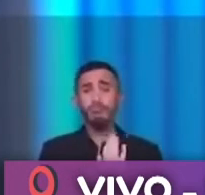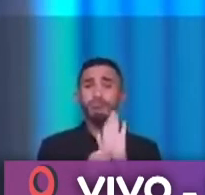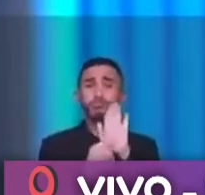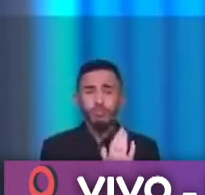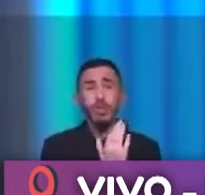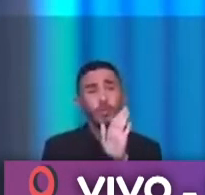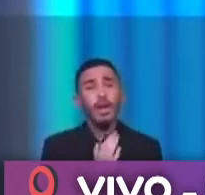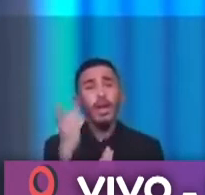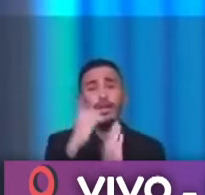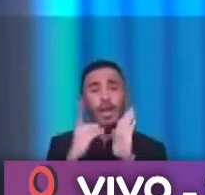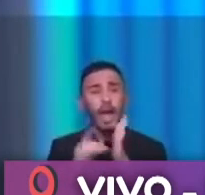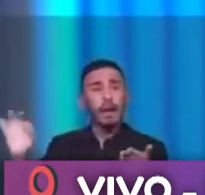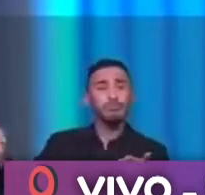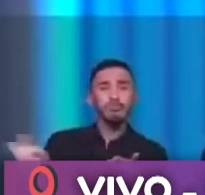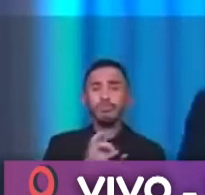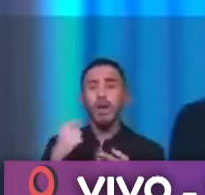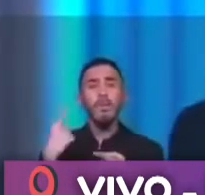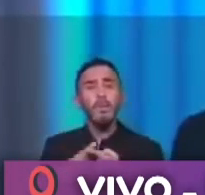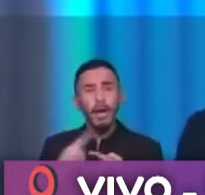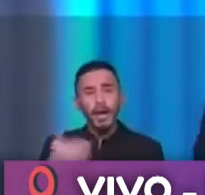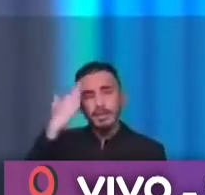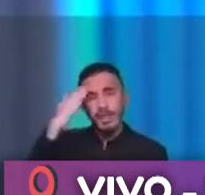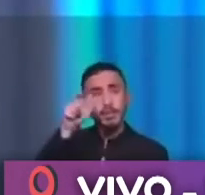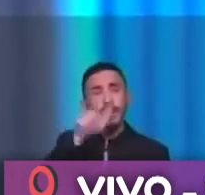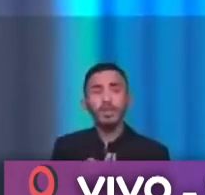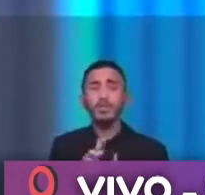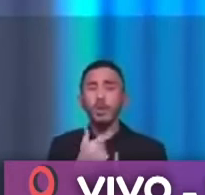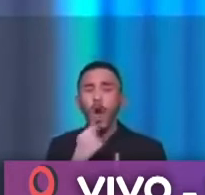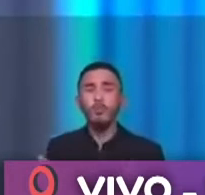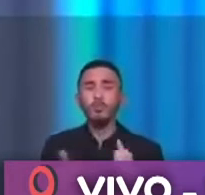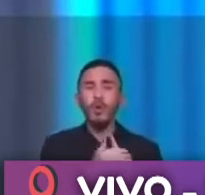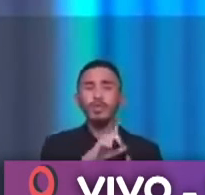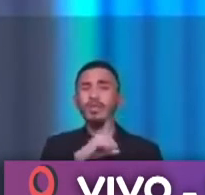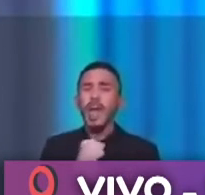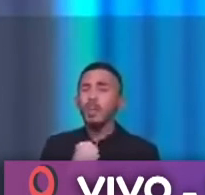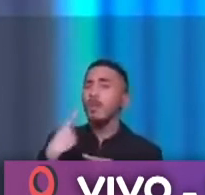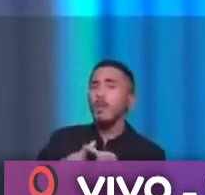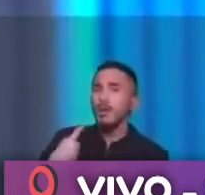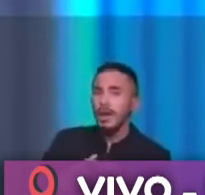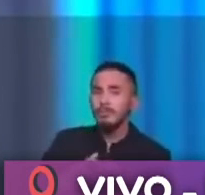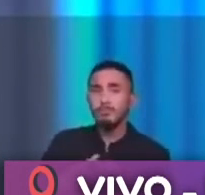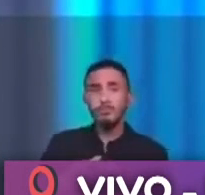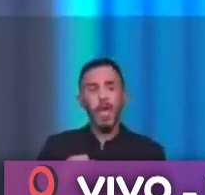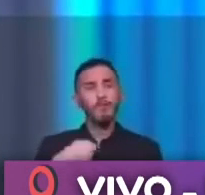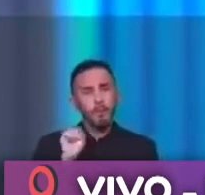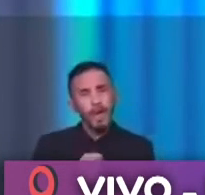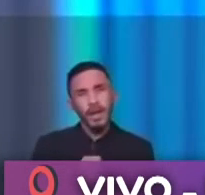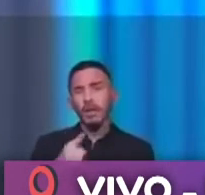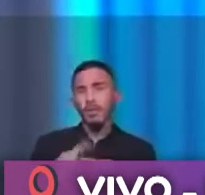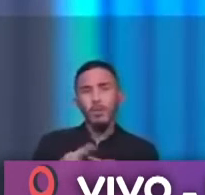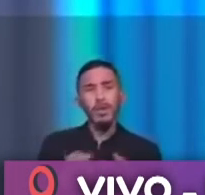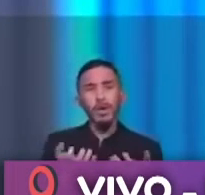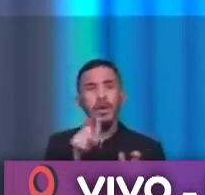decide dejarlo en libertad a Lula da Silva, una cuestión meramente procesal, no de pruebas. Y